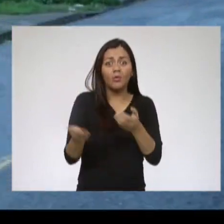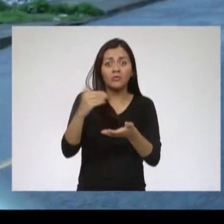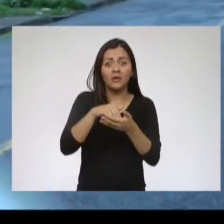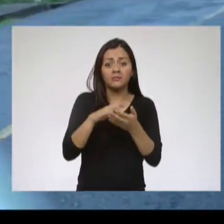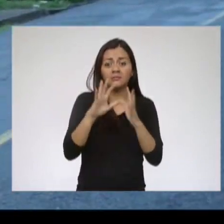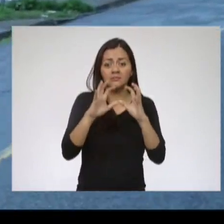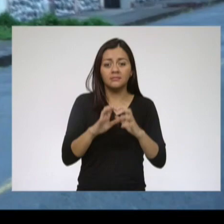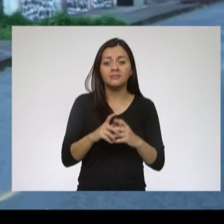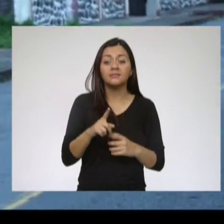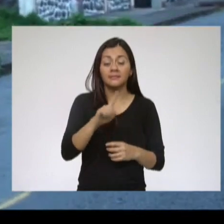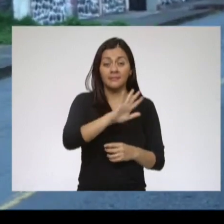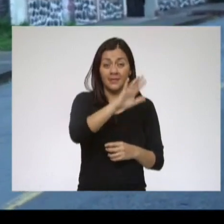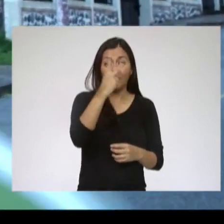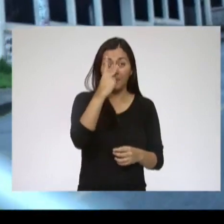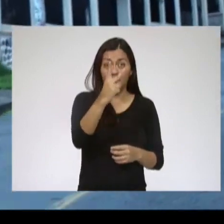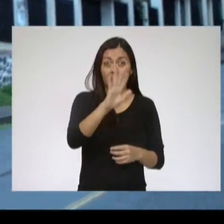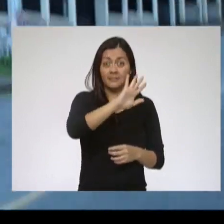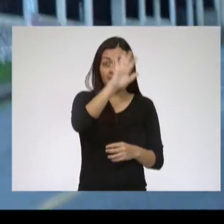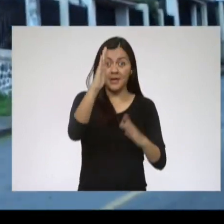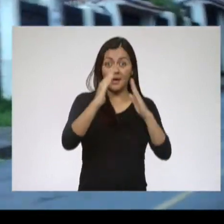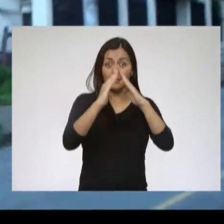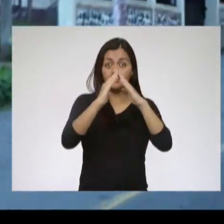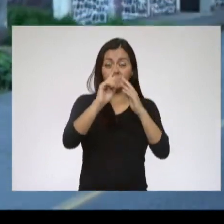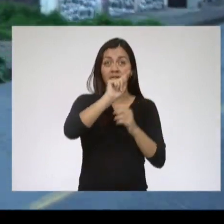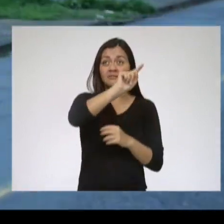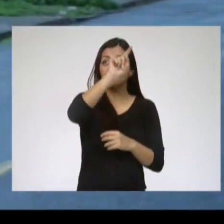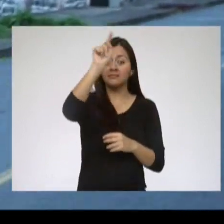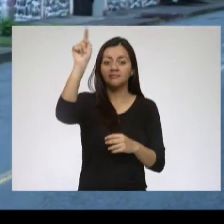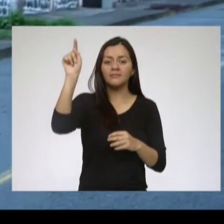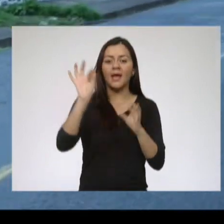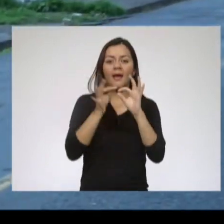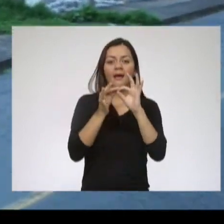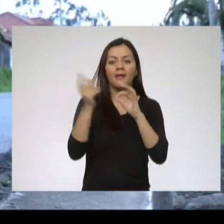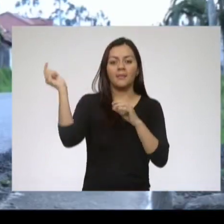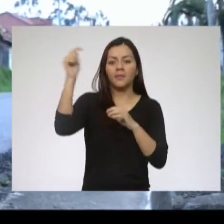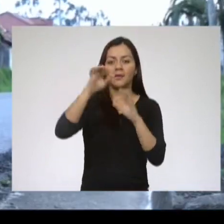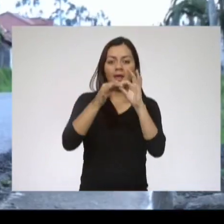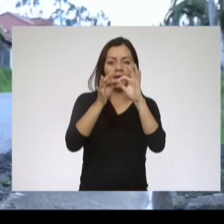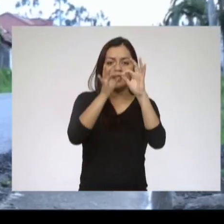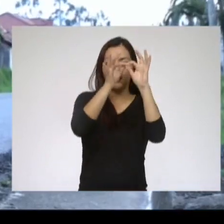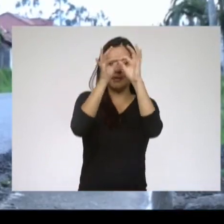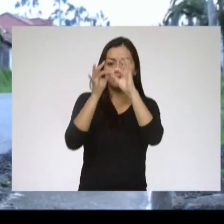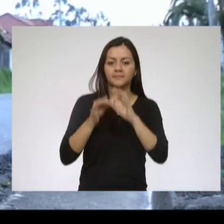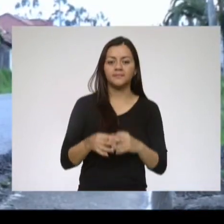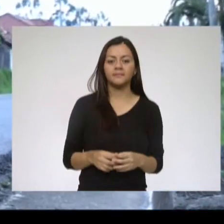Esas casas son las que están ya arregladas recientemente.